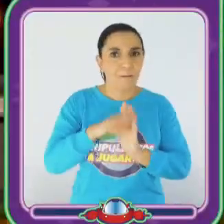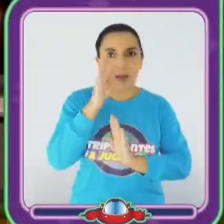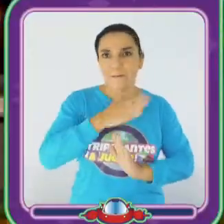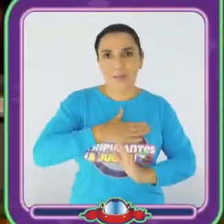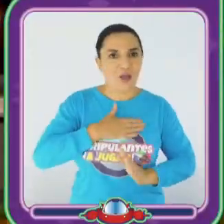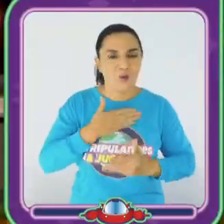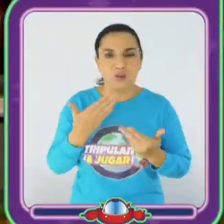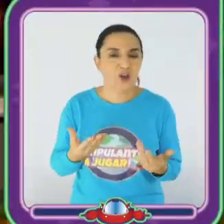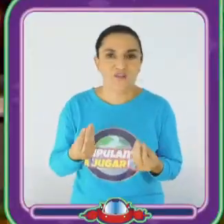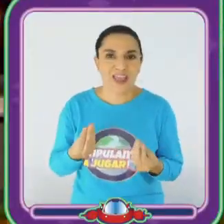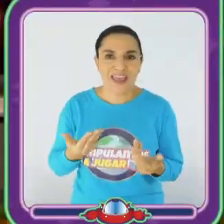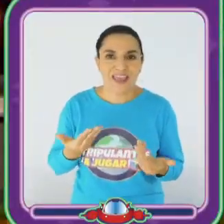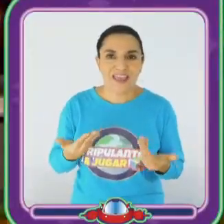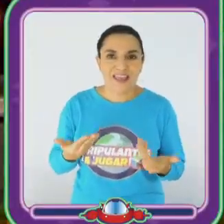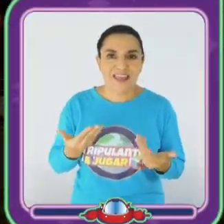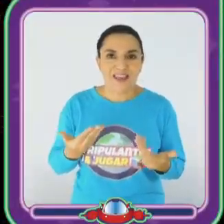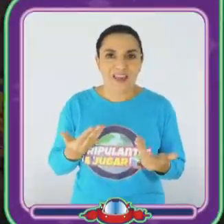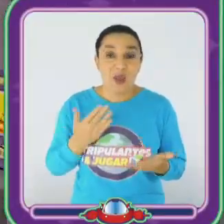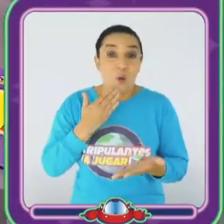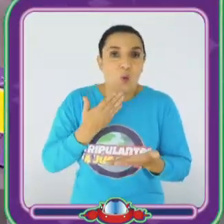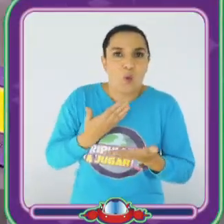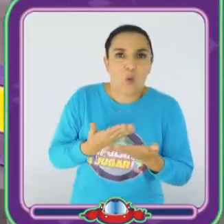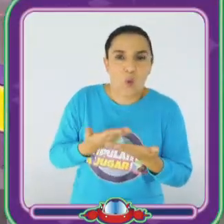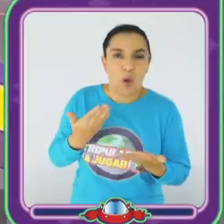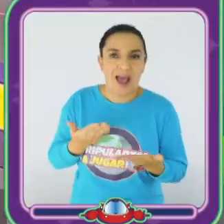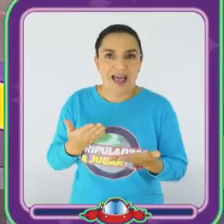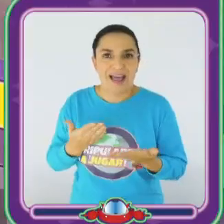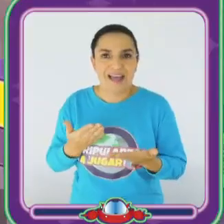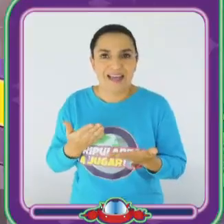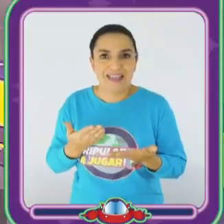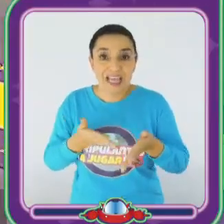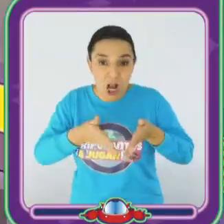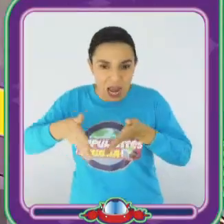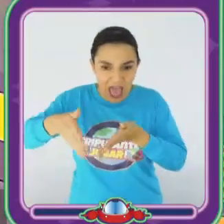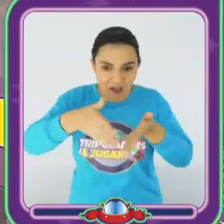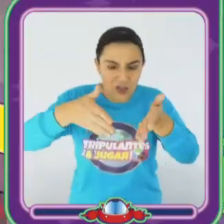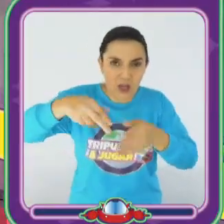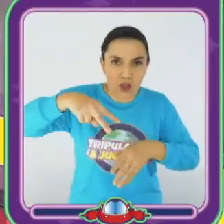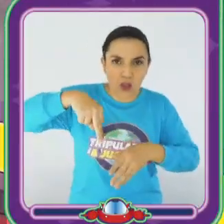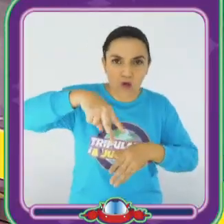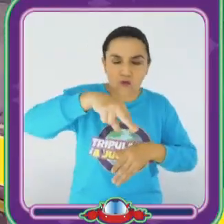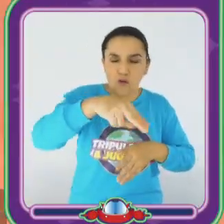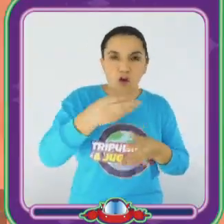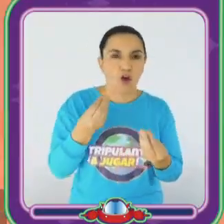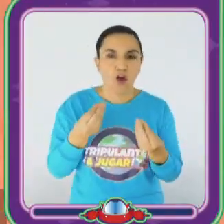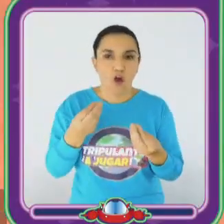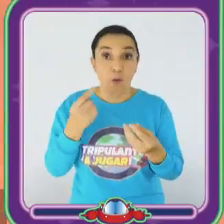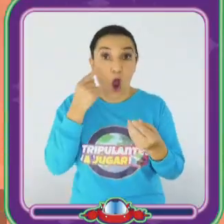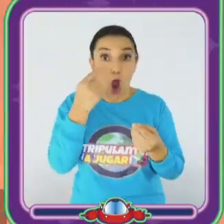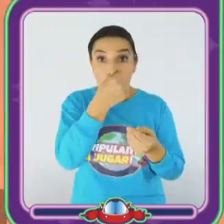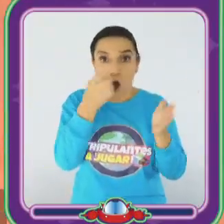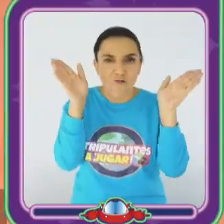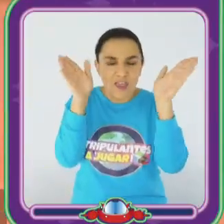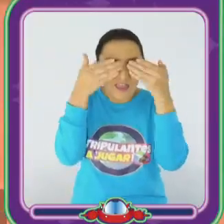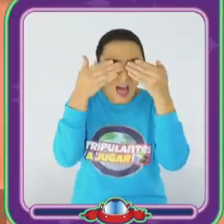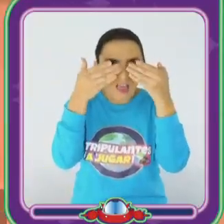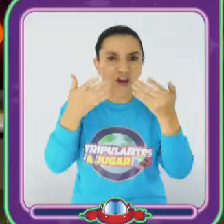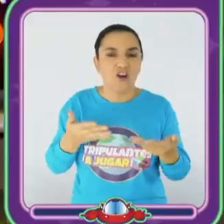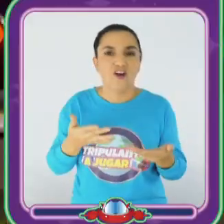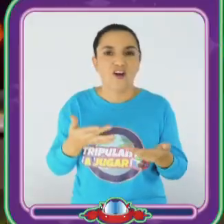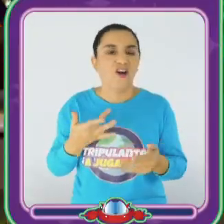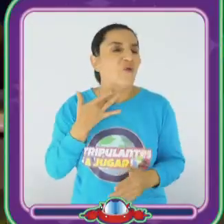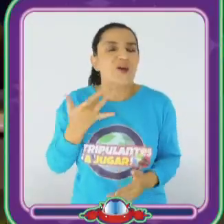Lo que más me gustó fue cuando empezamos a hacer el laberinto ese y estábamos así con los ojos